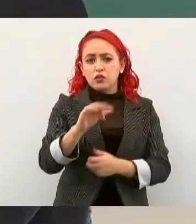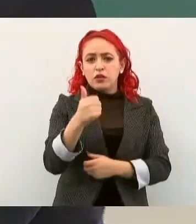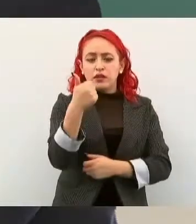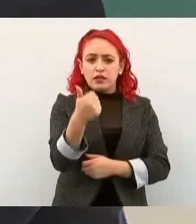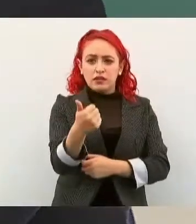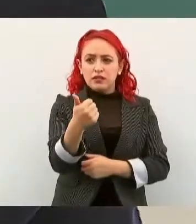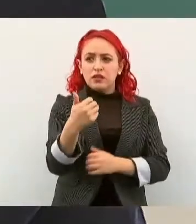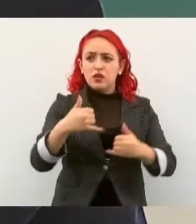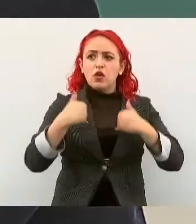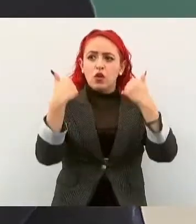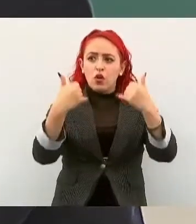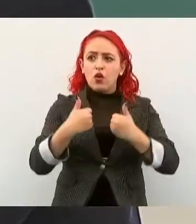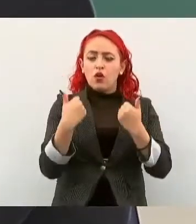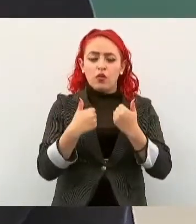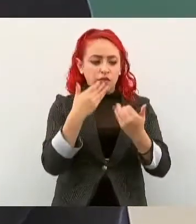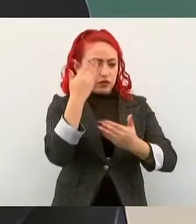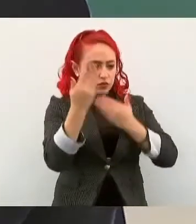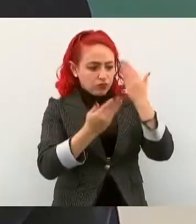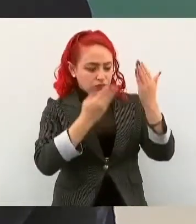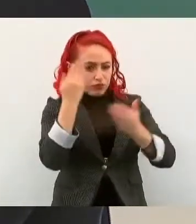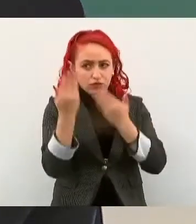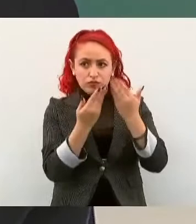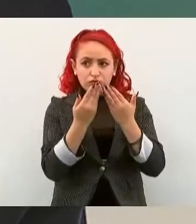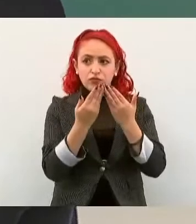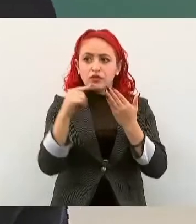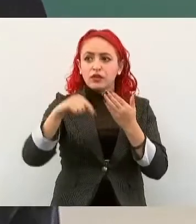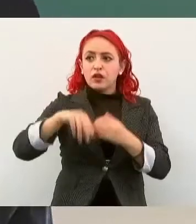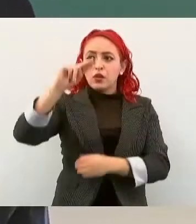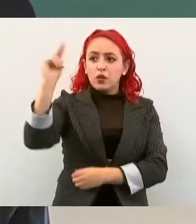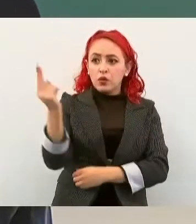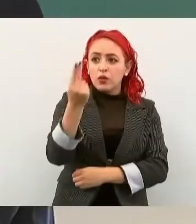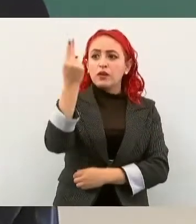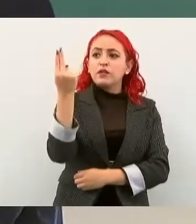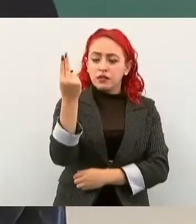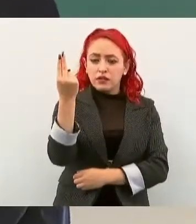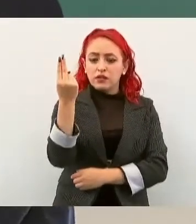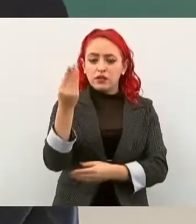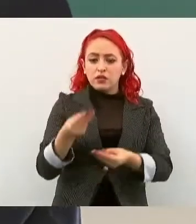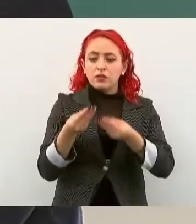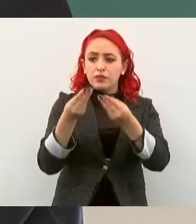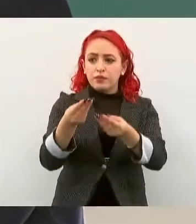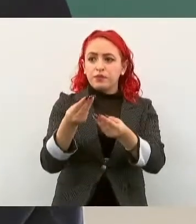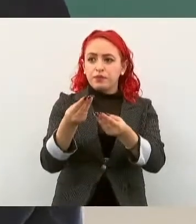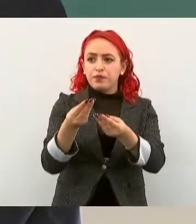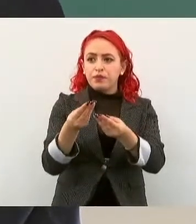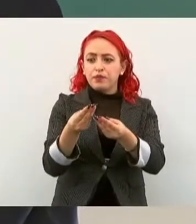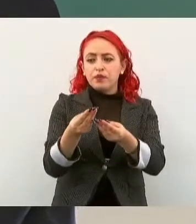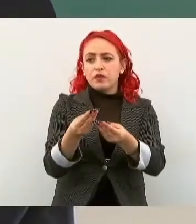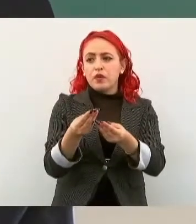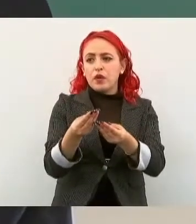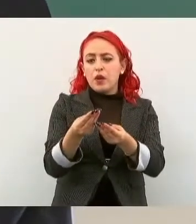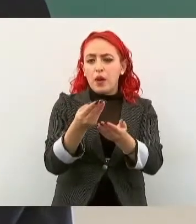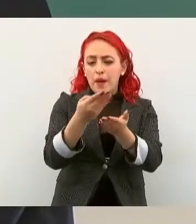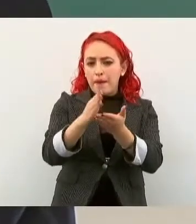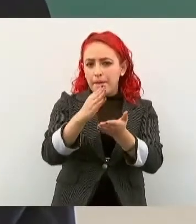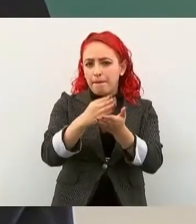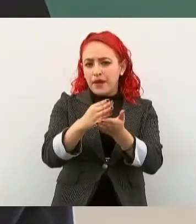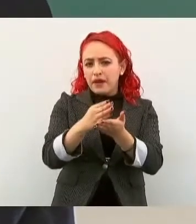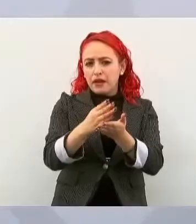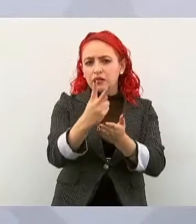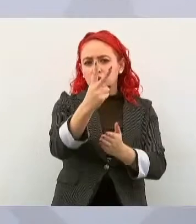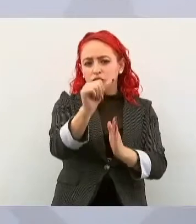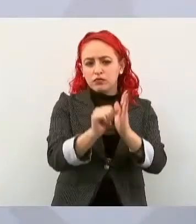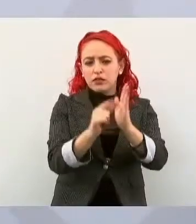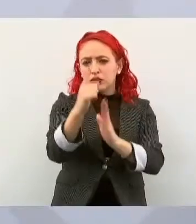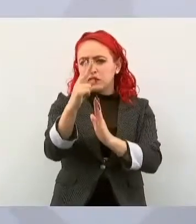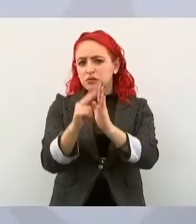13,846 jóvenes que estudian en el nivel universitario, que reciben una beca bimestral